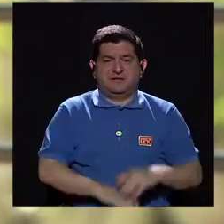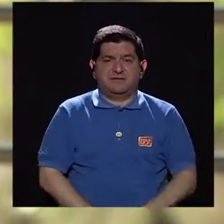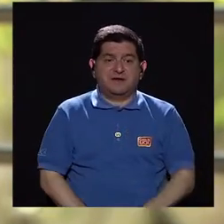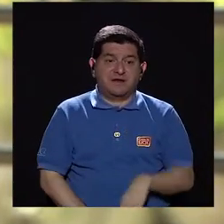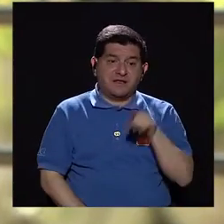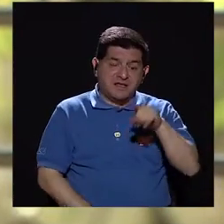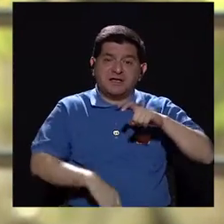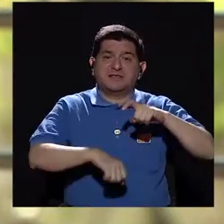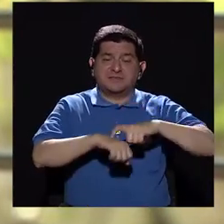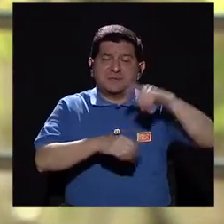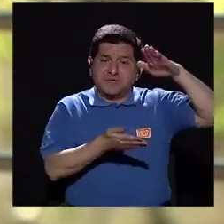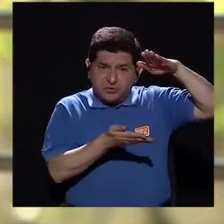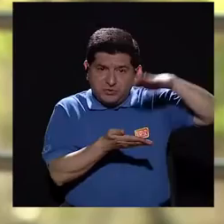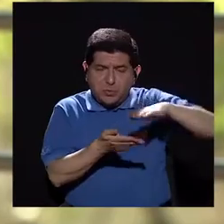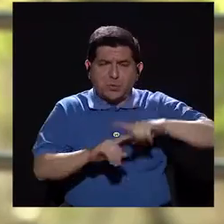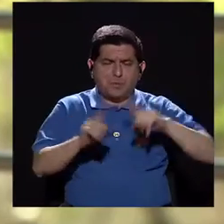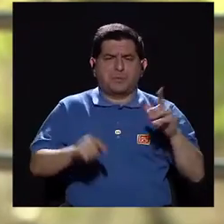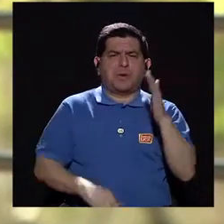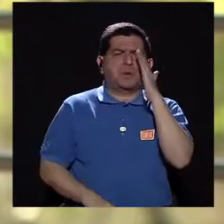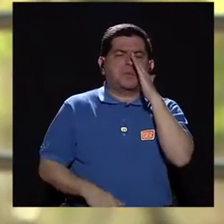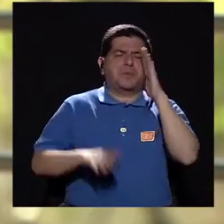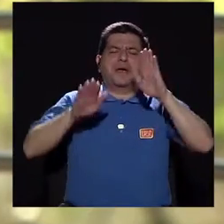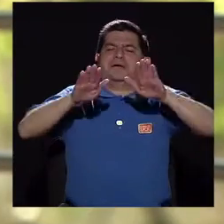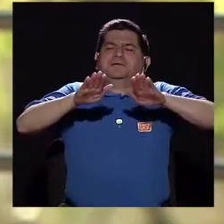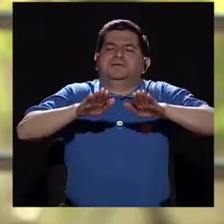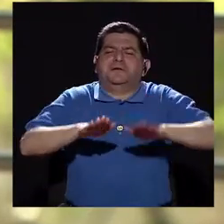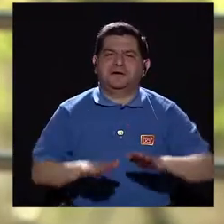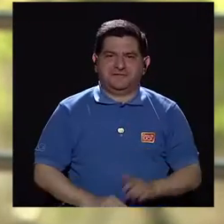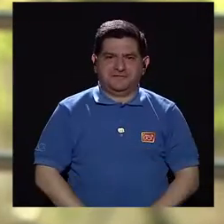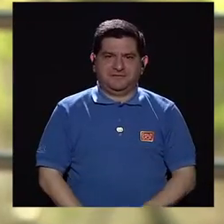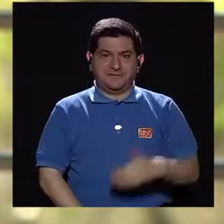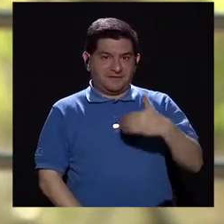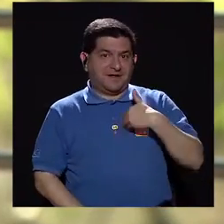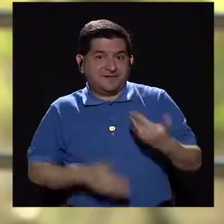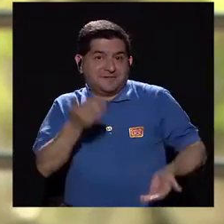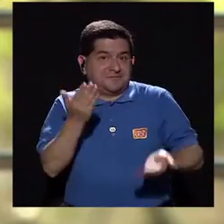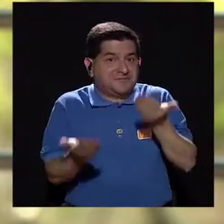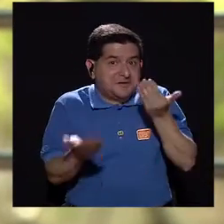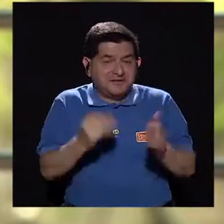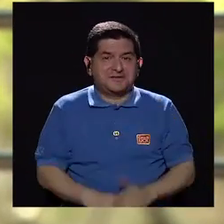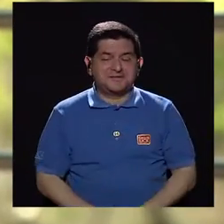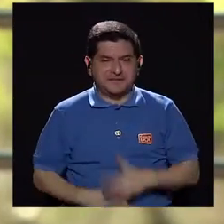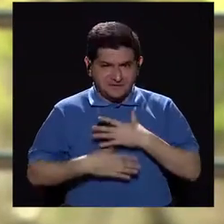sí producir menos. Pero si la mamá está tranquila y tiene